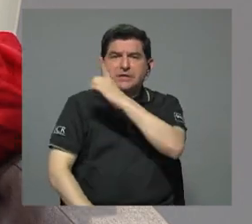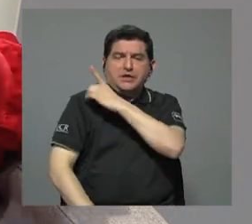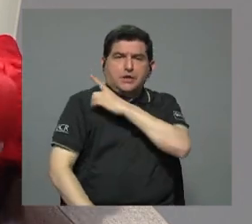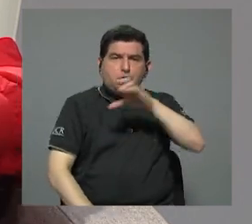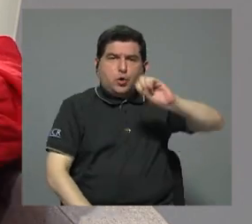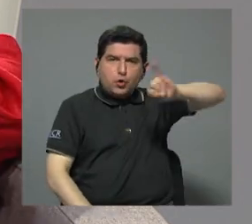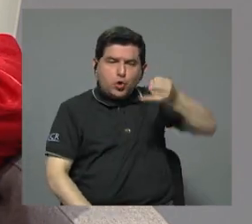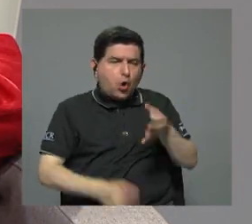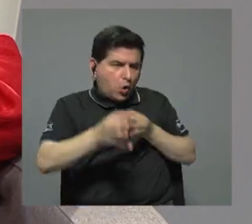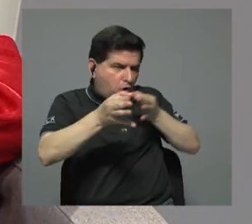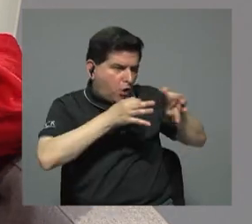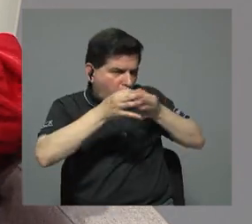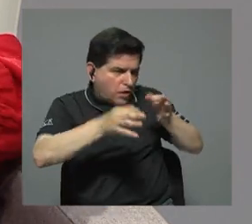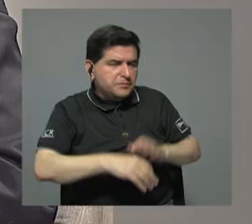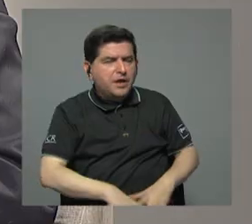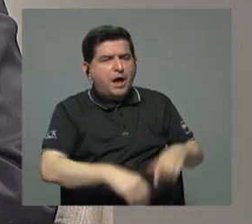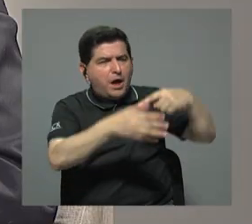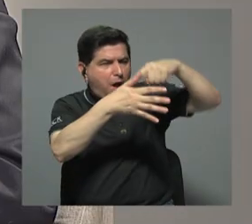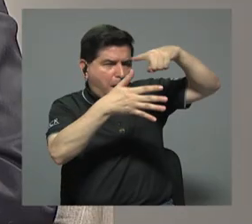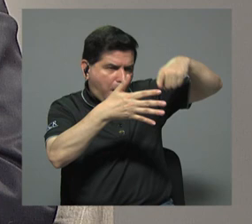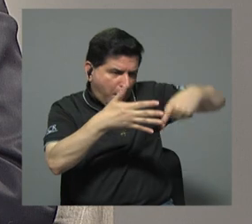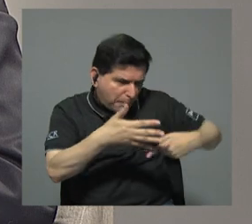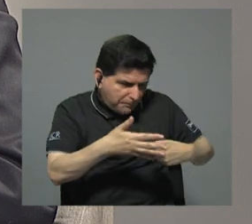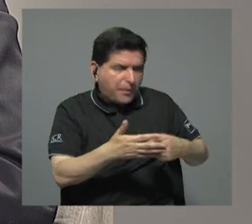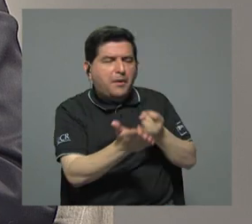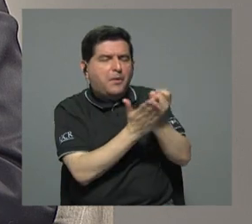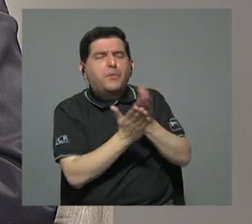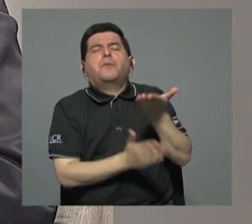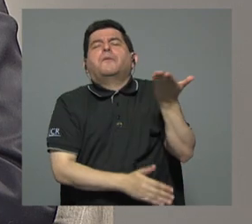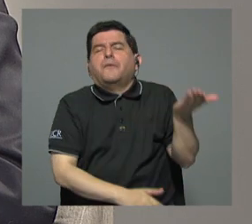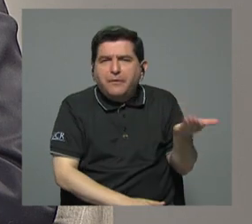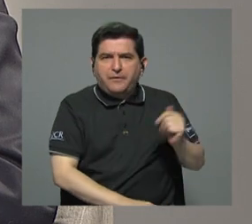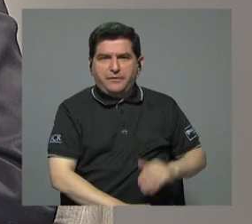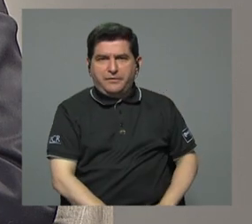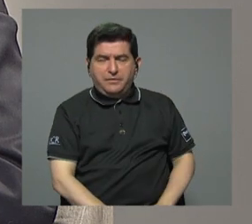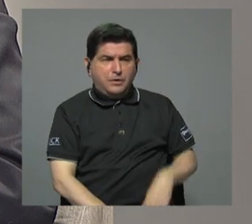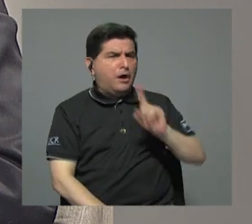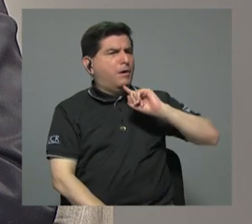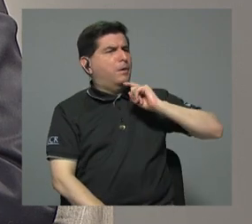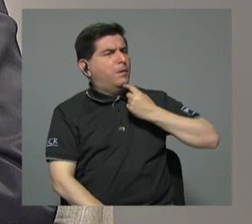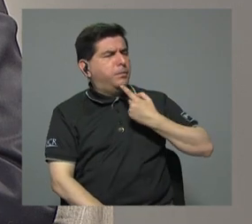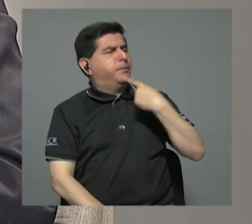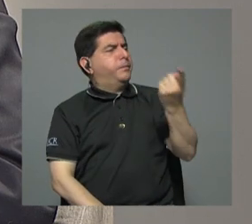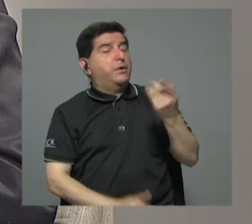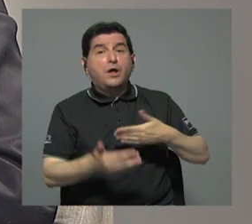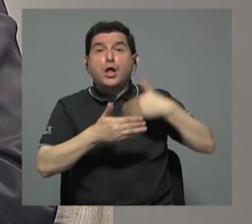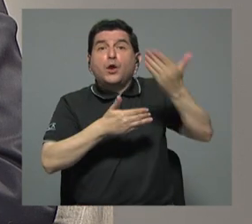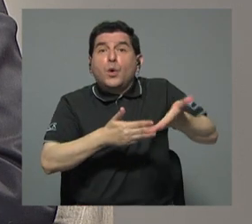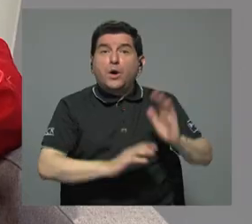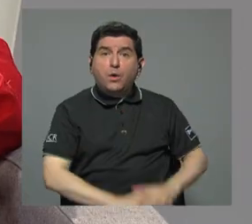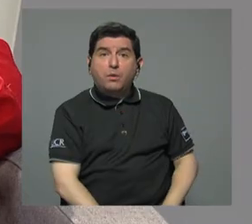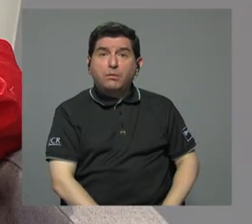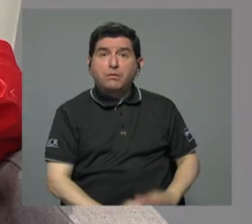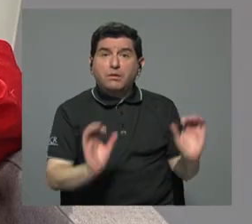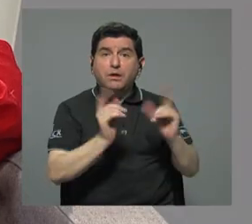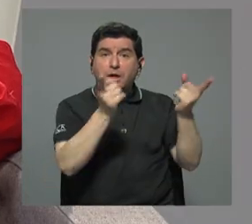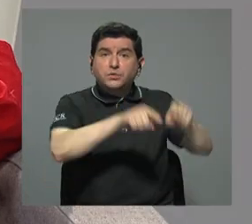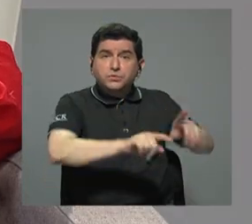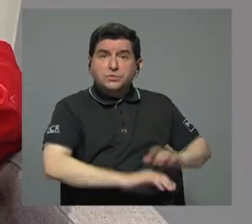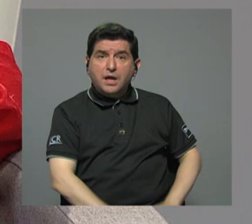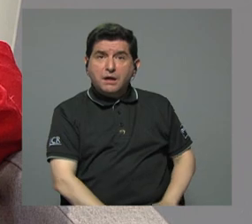dejó te explicando que por aquí y por allá que que lo que está investigando que esto es muy serio y después resulta que no pasa nada